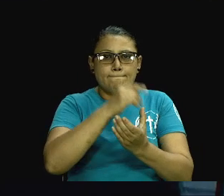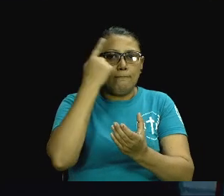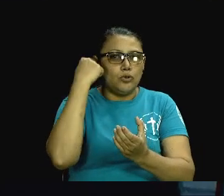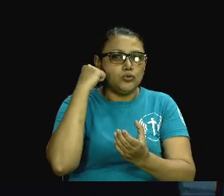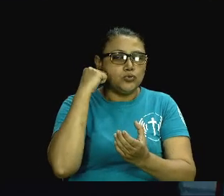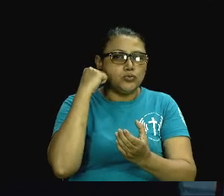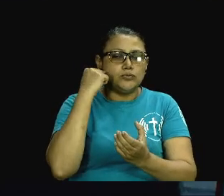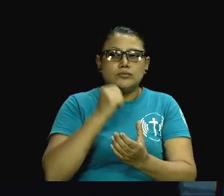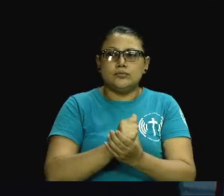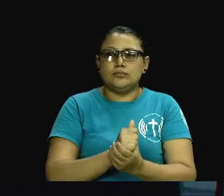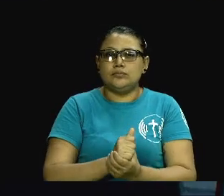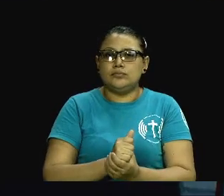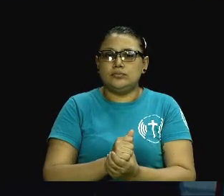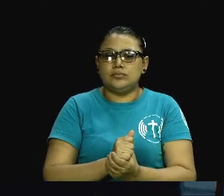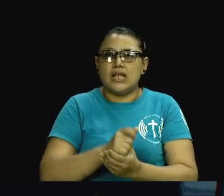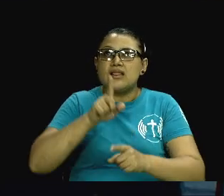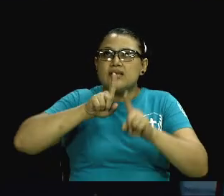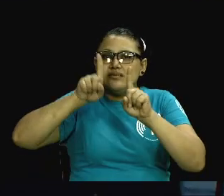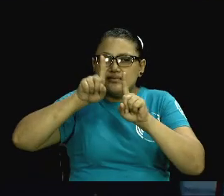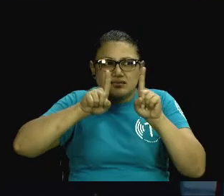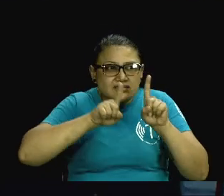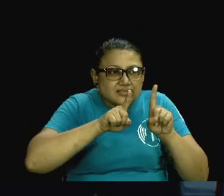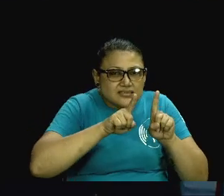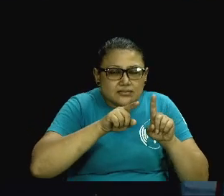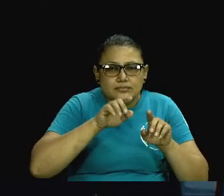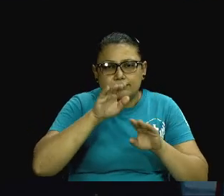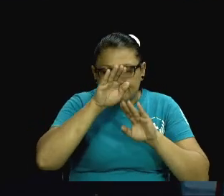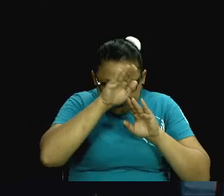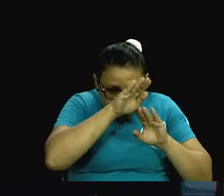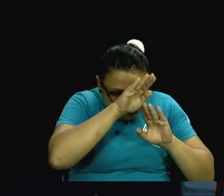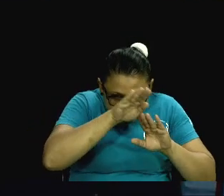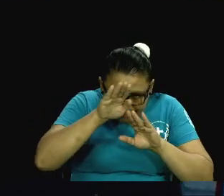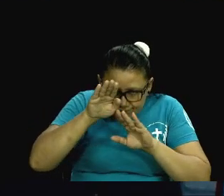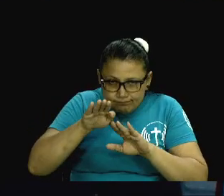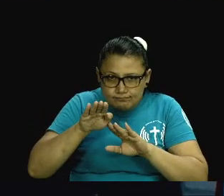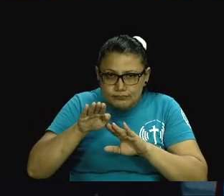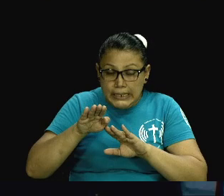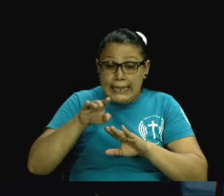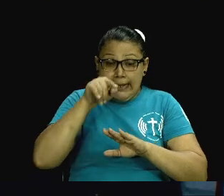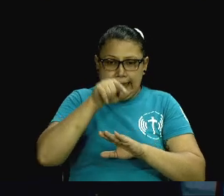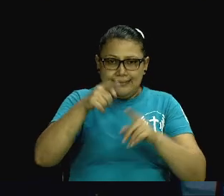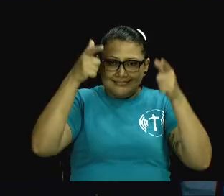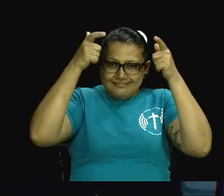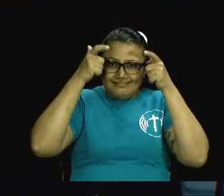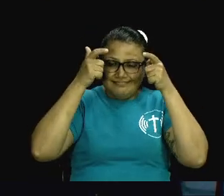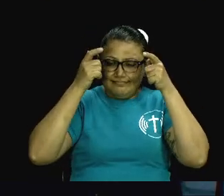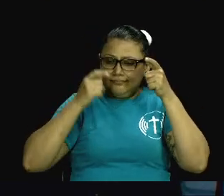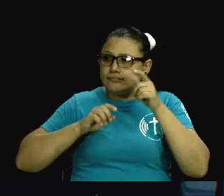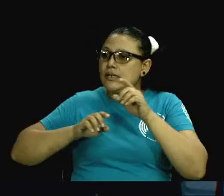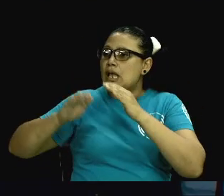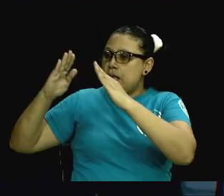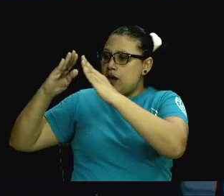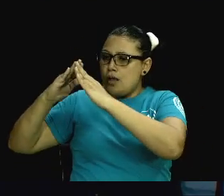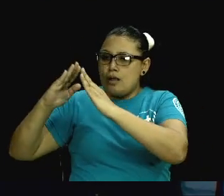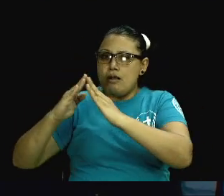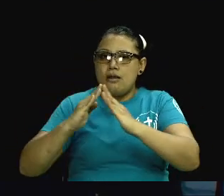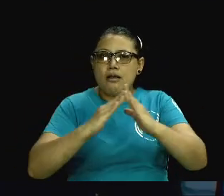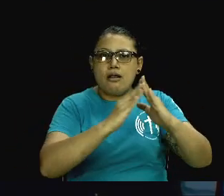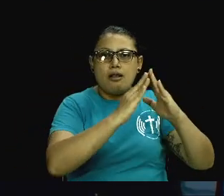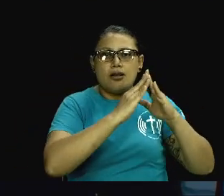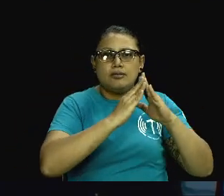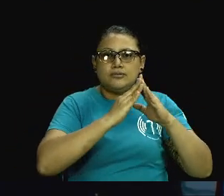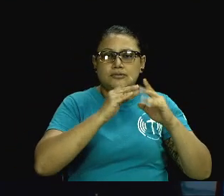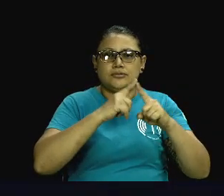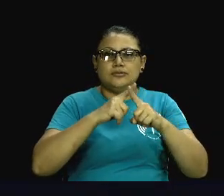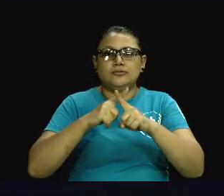como estaba idólatra que sucedió el rey hizo hasta un templo para bajar para hacer a